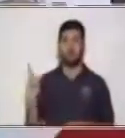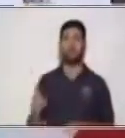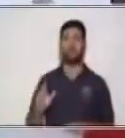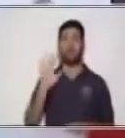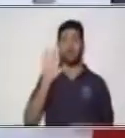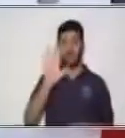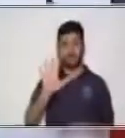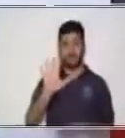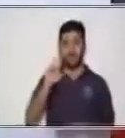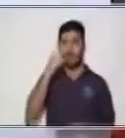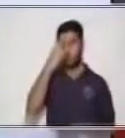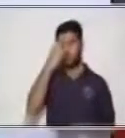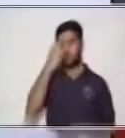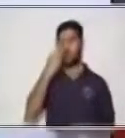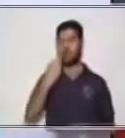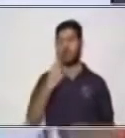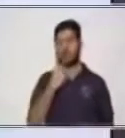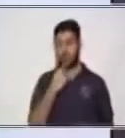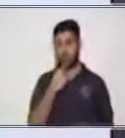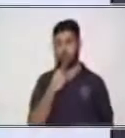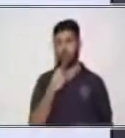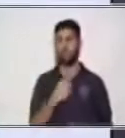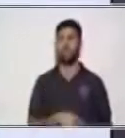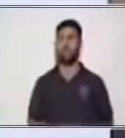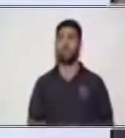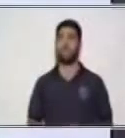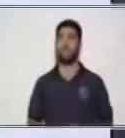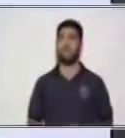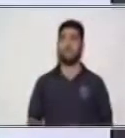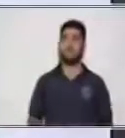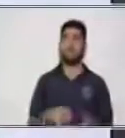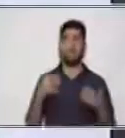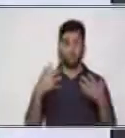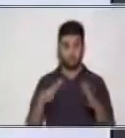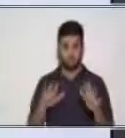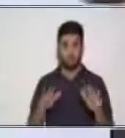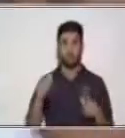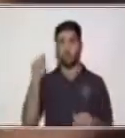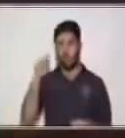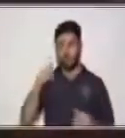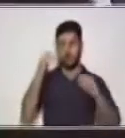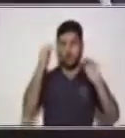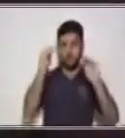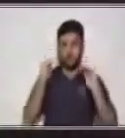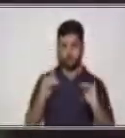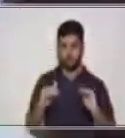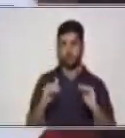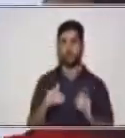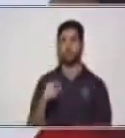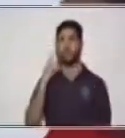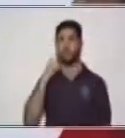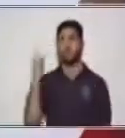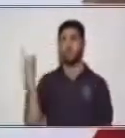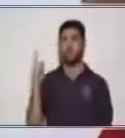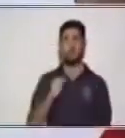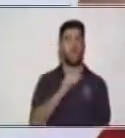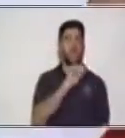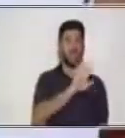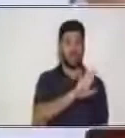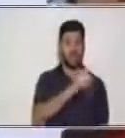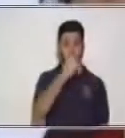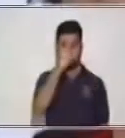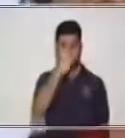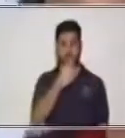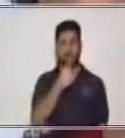cinco centavos. ¿Sí? Ahora acá abajo tengo cinco centavos